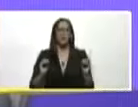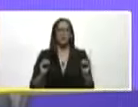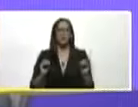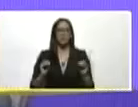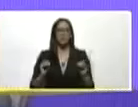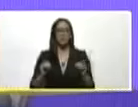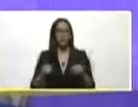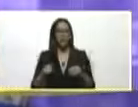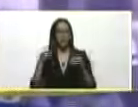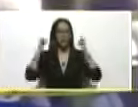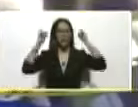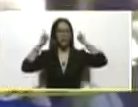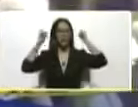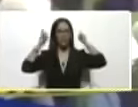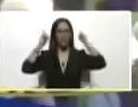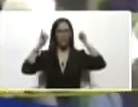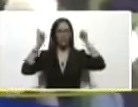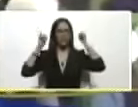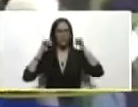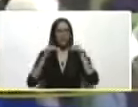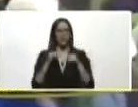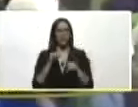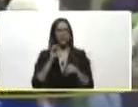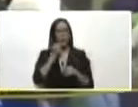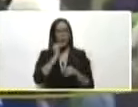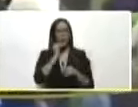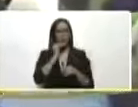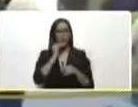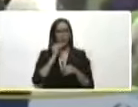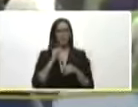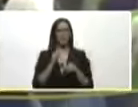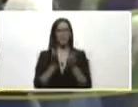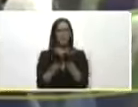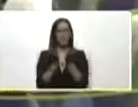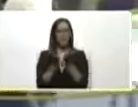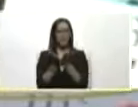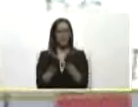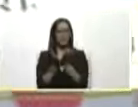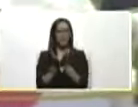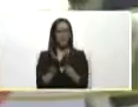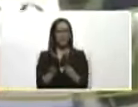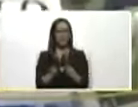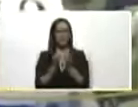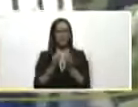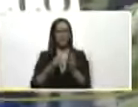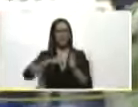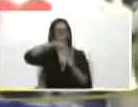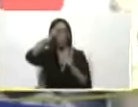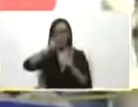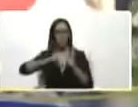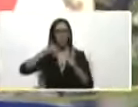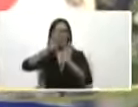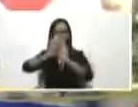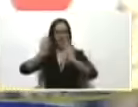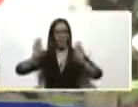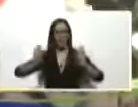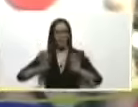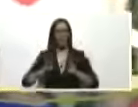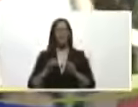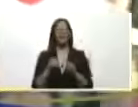para un festival juvenil estudiantil de muralismo y de